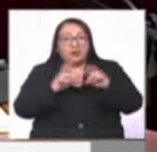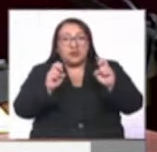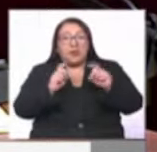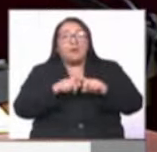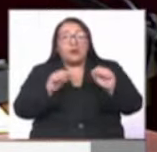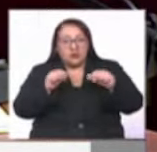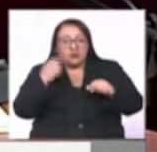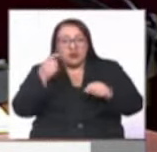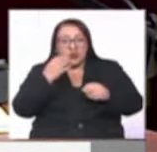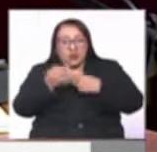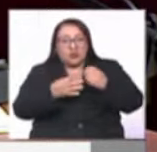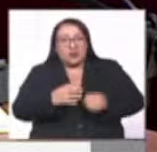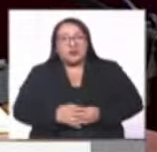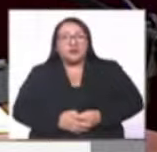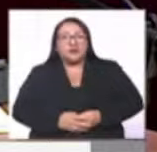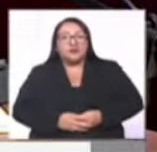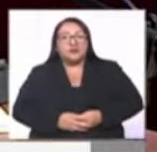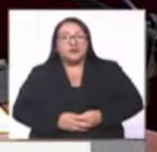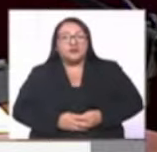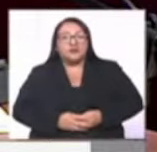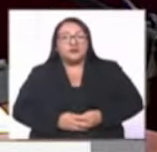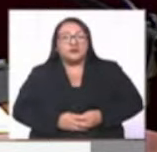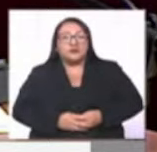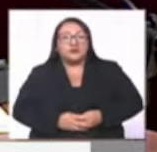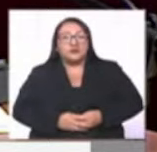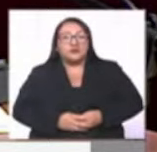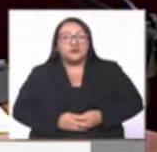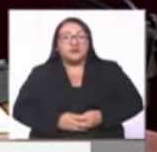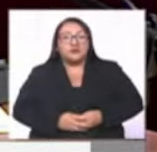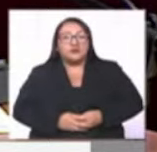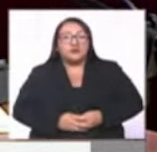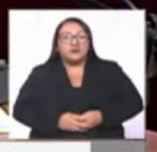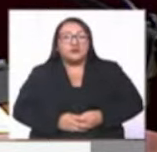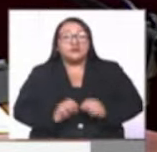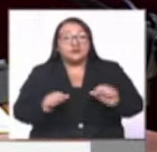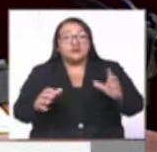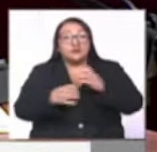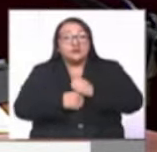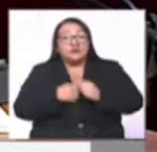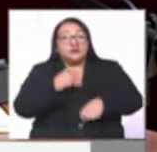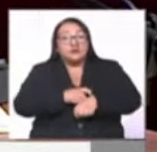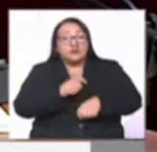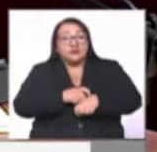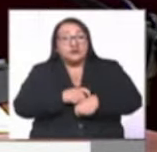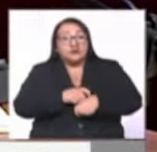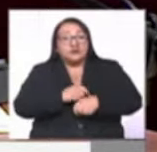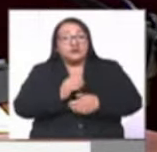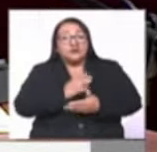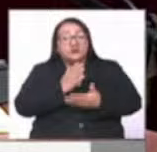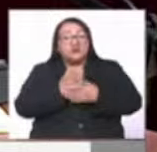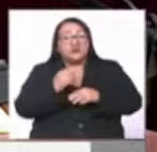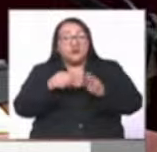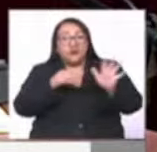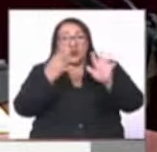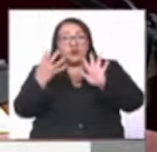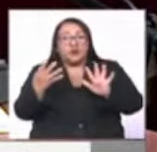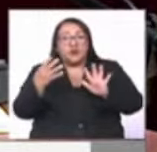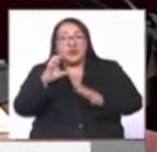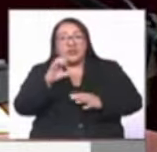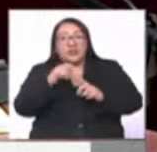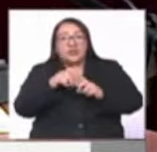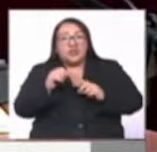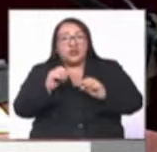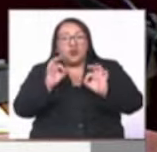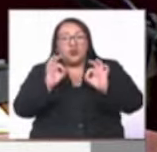pero solamente les indico eso que bueno se debió tomar en cuenta al momento de la citación la novena razón